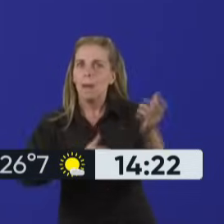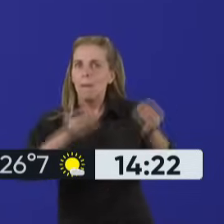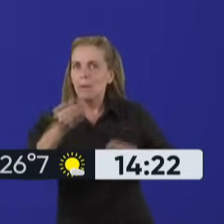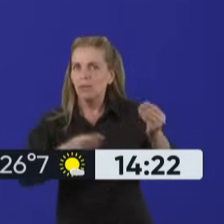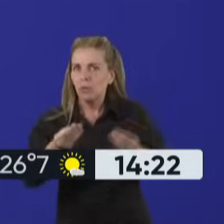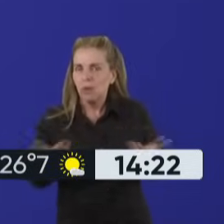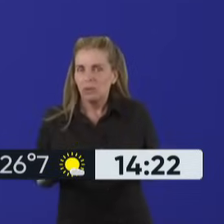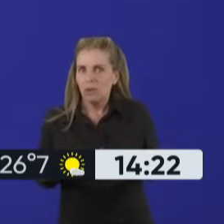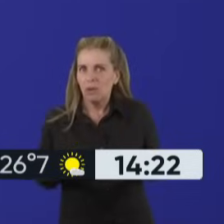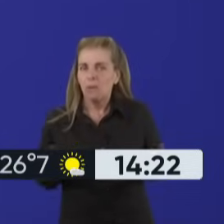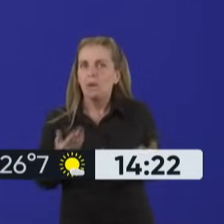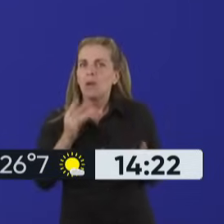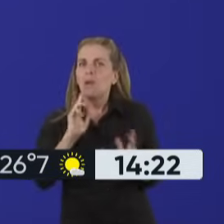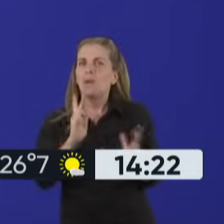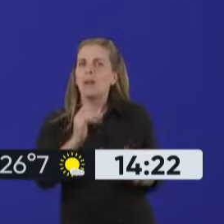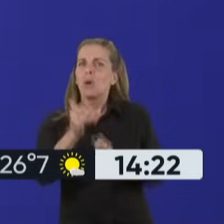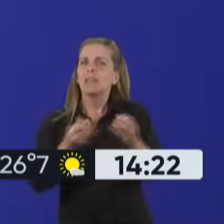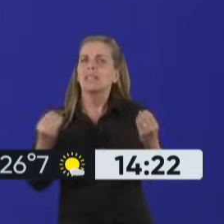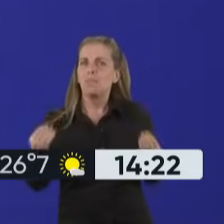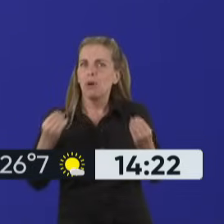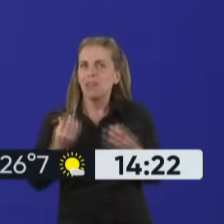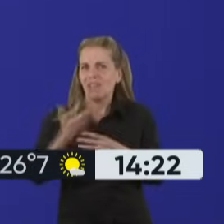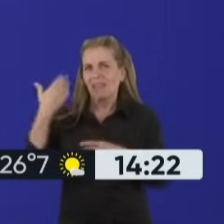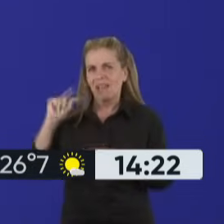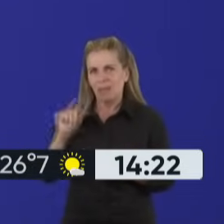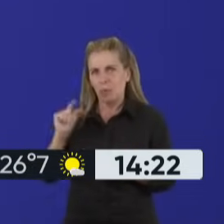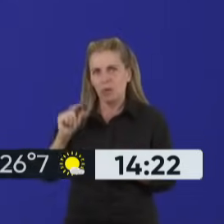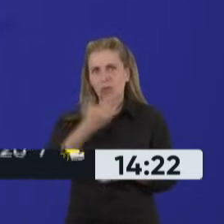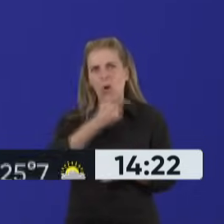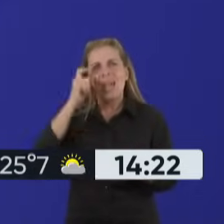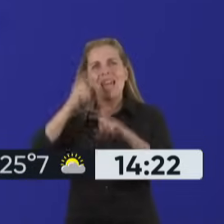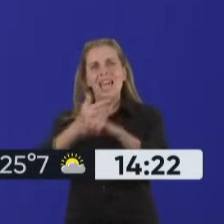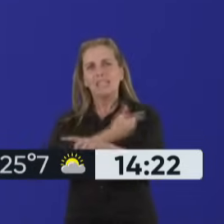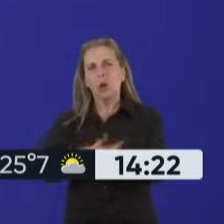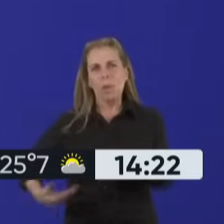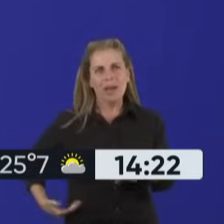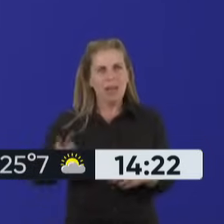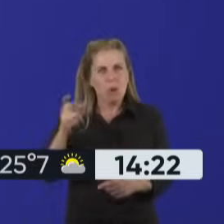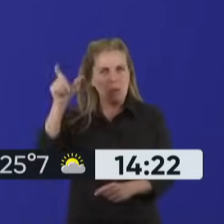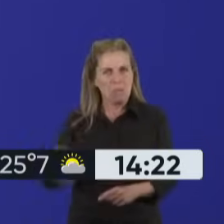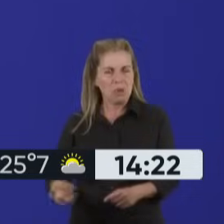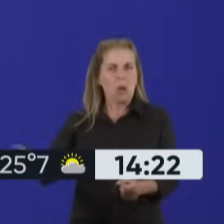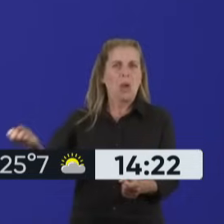días atrás el exgobernador Schiaretti nos criticaba a